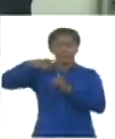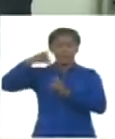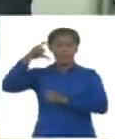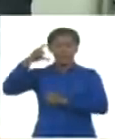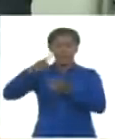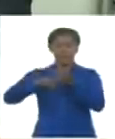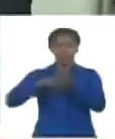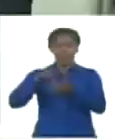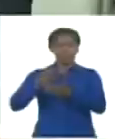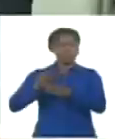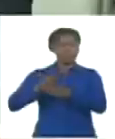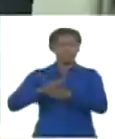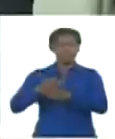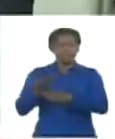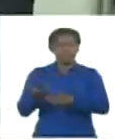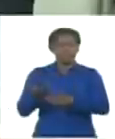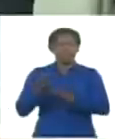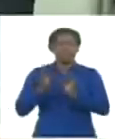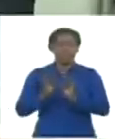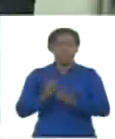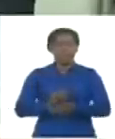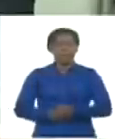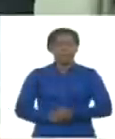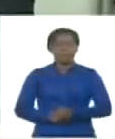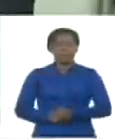en esta declaración